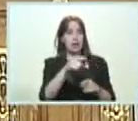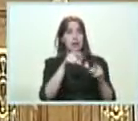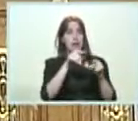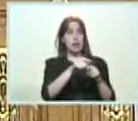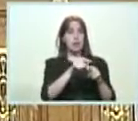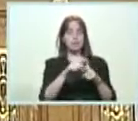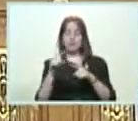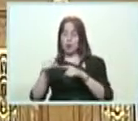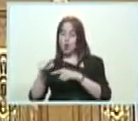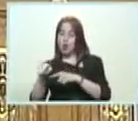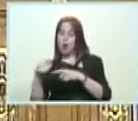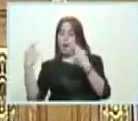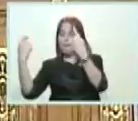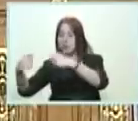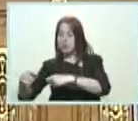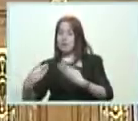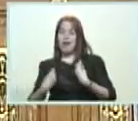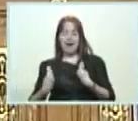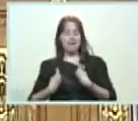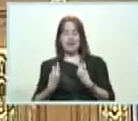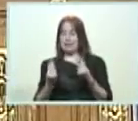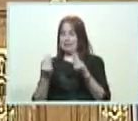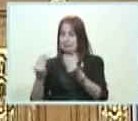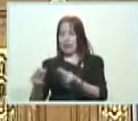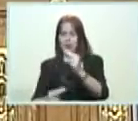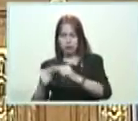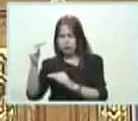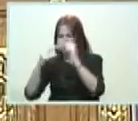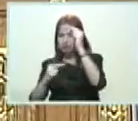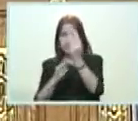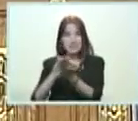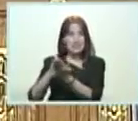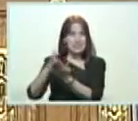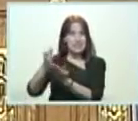o apostábamos toda nuestra vida para construir un camino